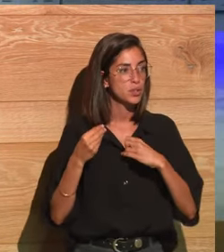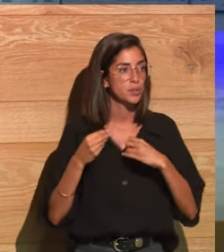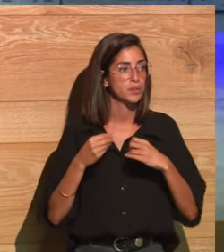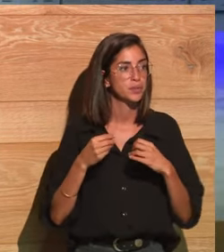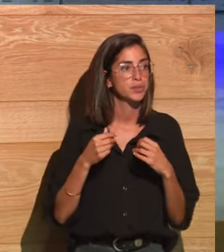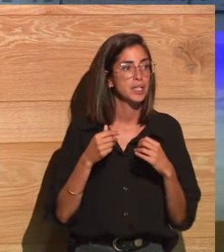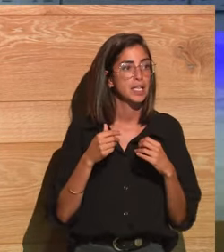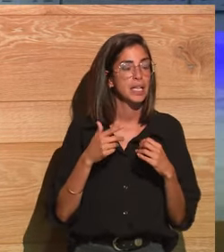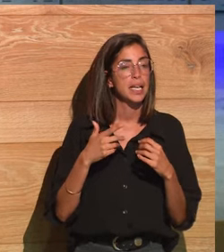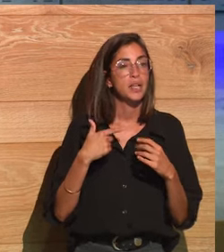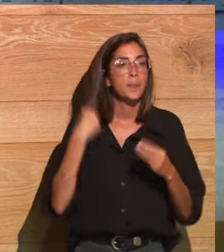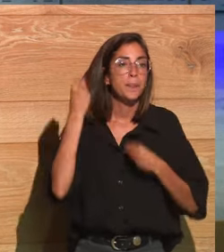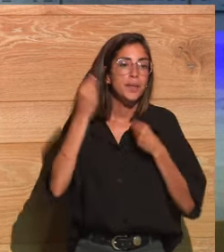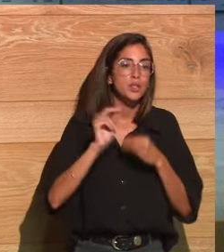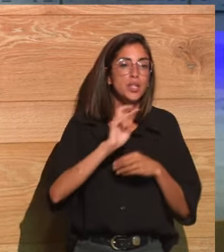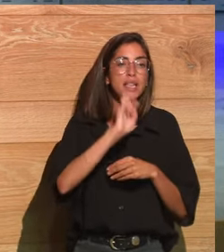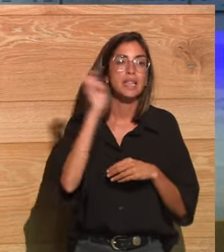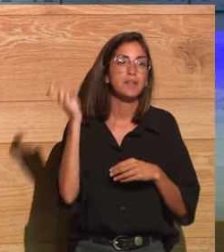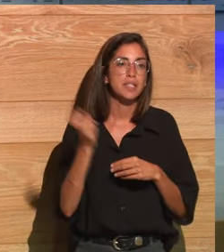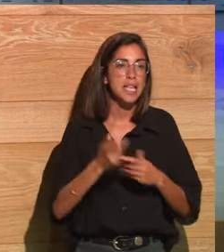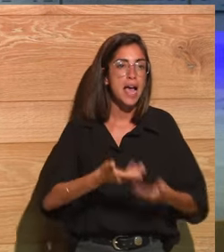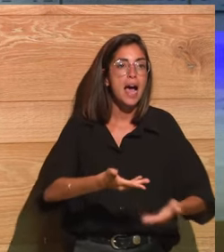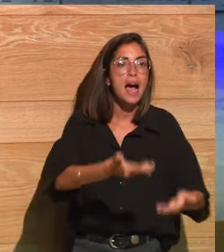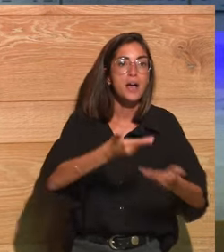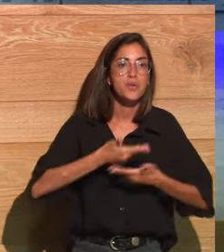éxito a nuestra especie es la diversidad, es decir,